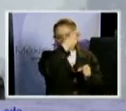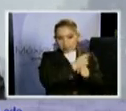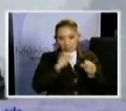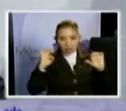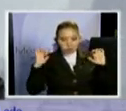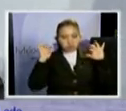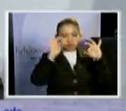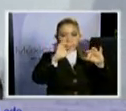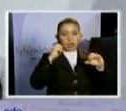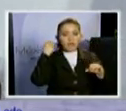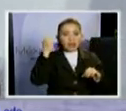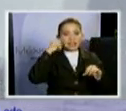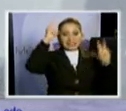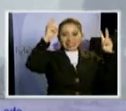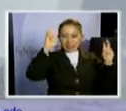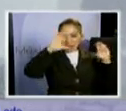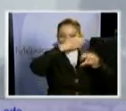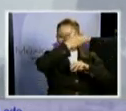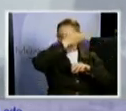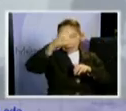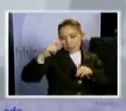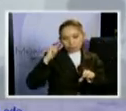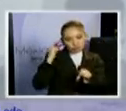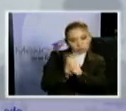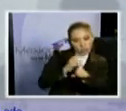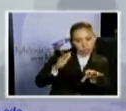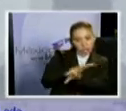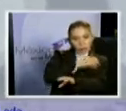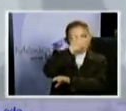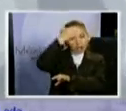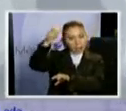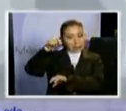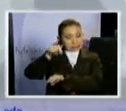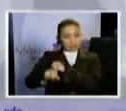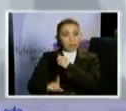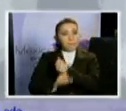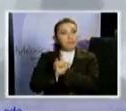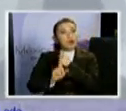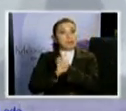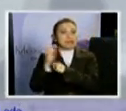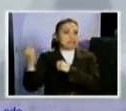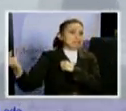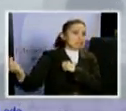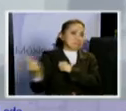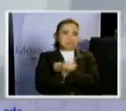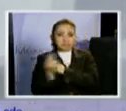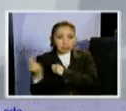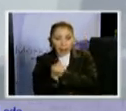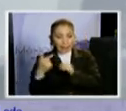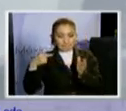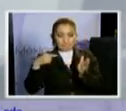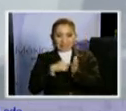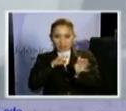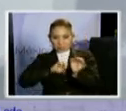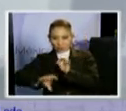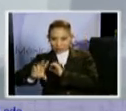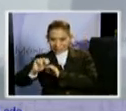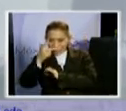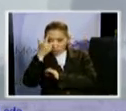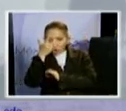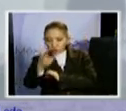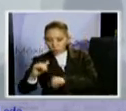Conferencia Mundial sobre el Clima identificó al cambio climático como un problema urgente. En 1988